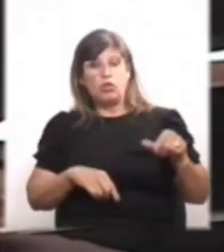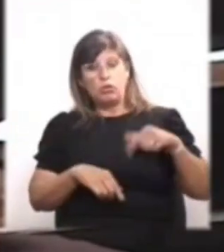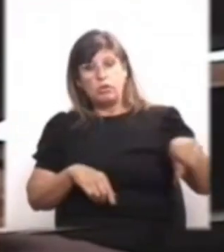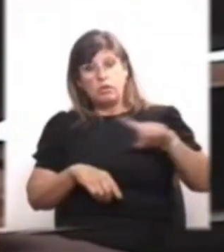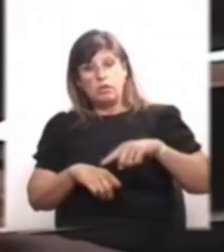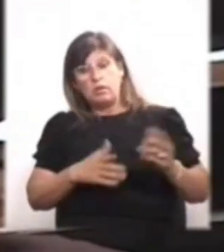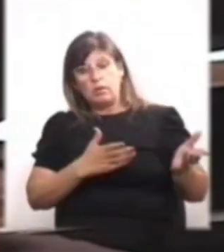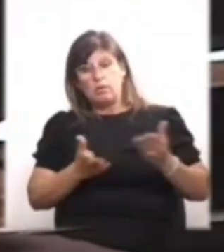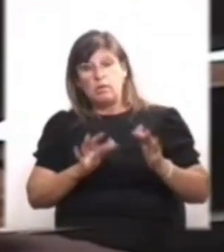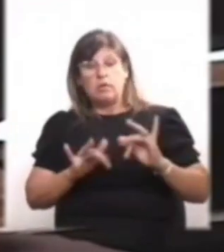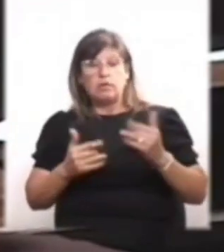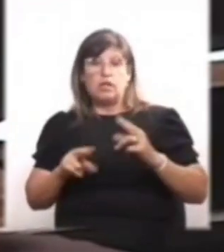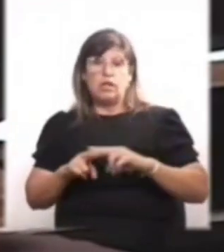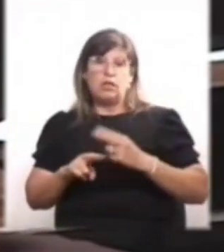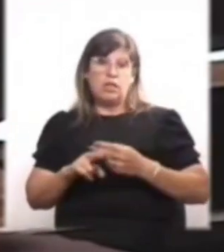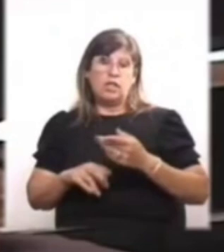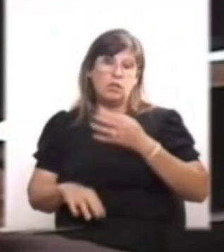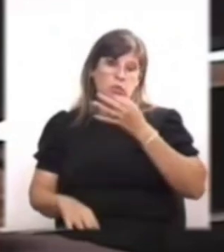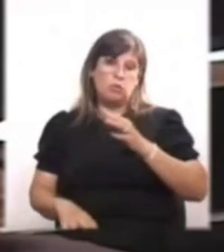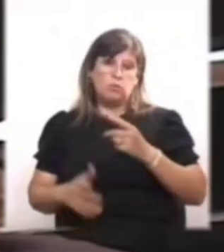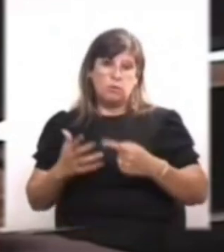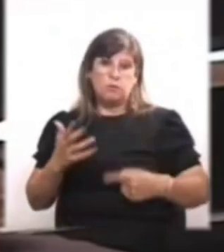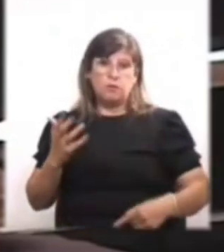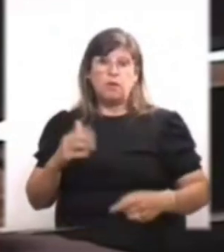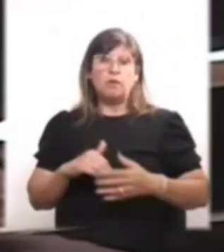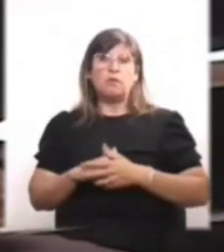no vamos a repetir lo que ya dijeron, etcétera, etcétera.